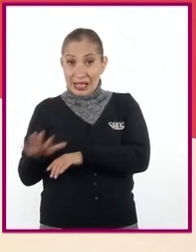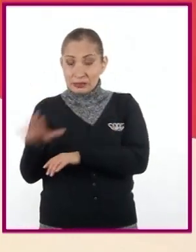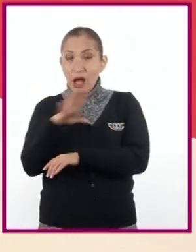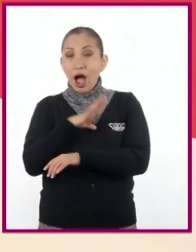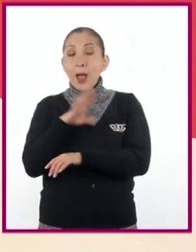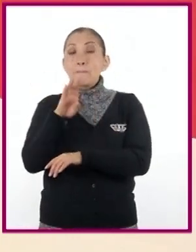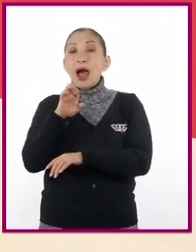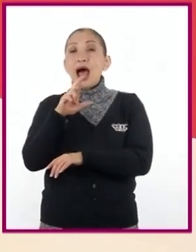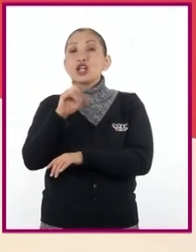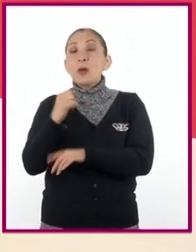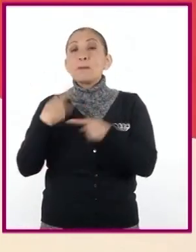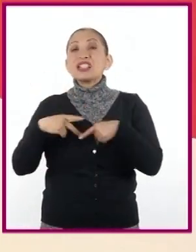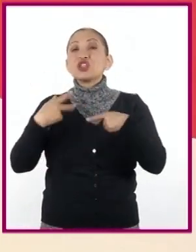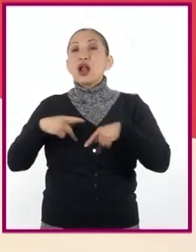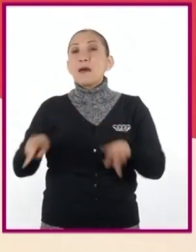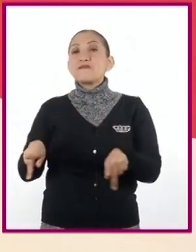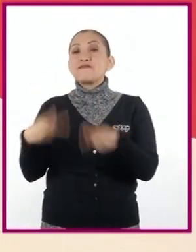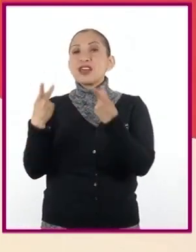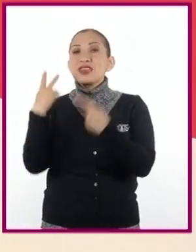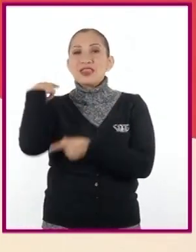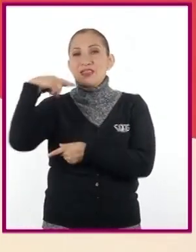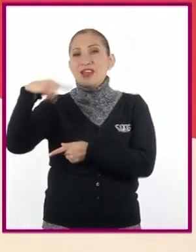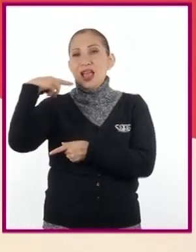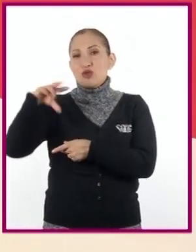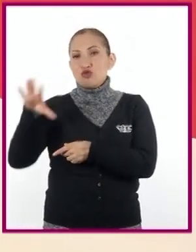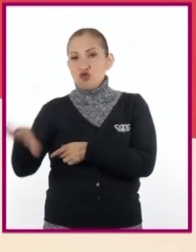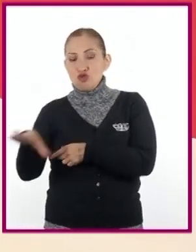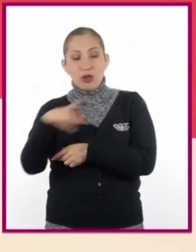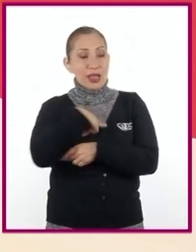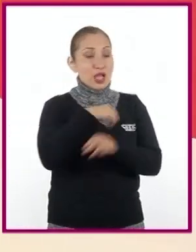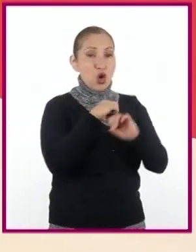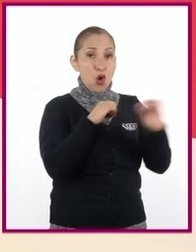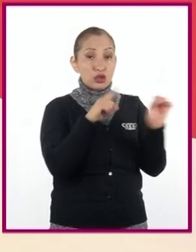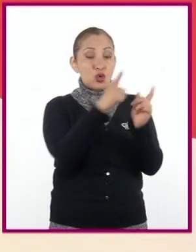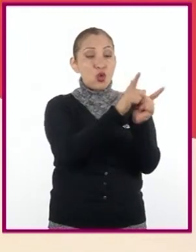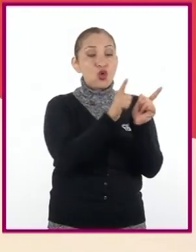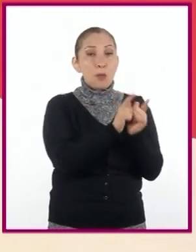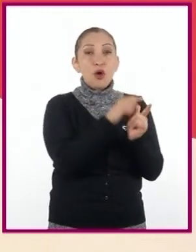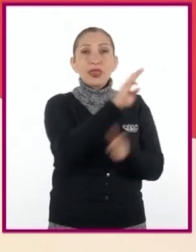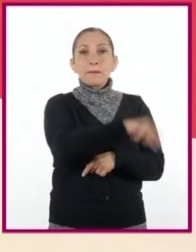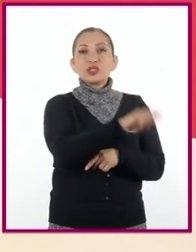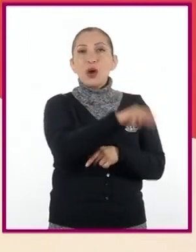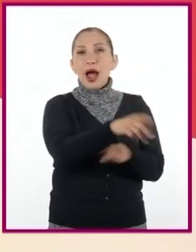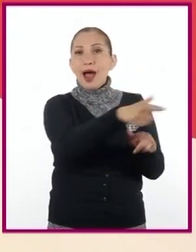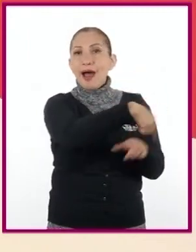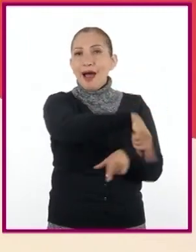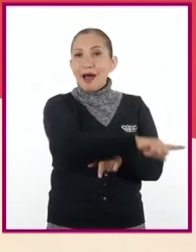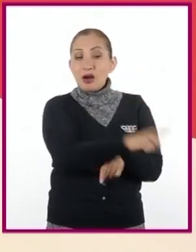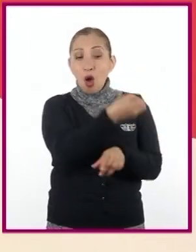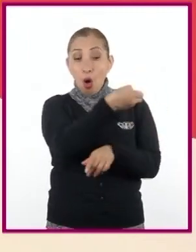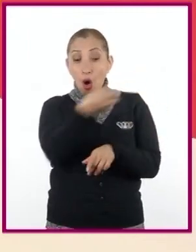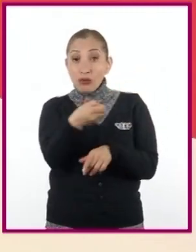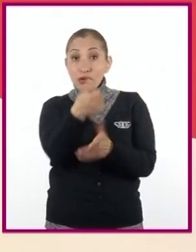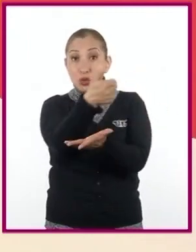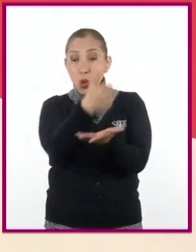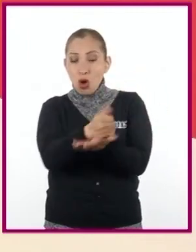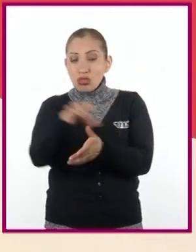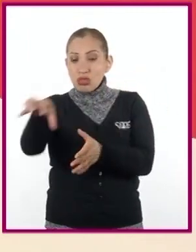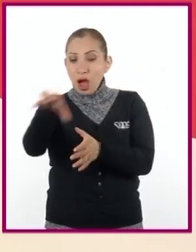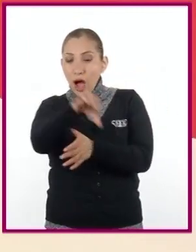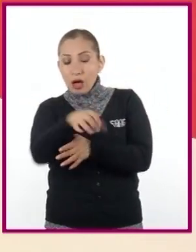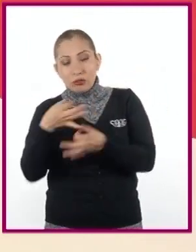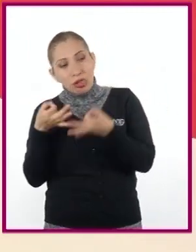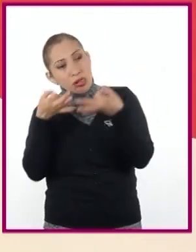el barrio de los comerciantes de Veracruz y en la parte oeste un grupo michoacano. El orden de la ciudad atrajo